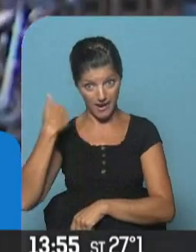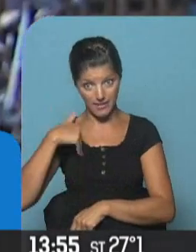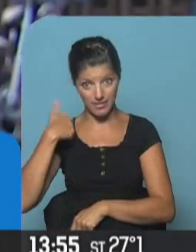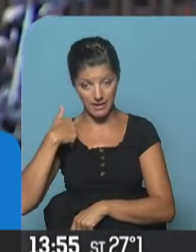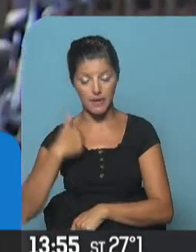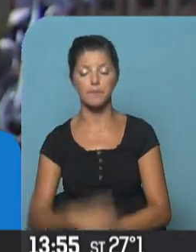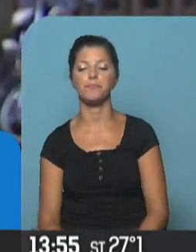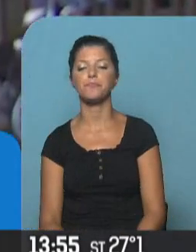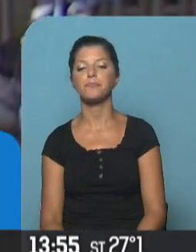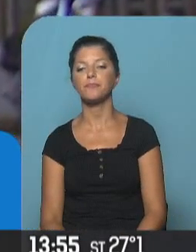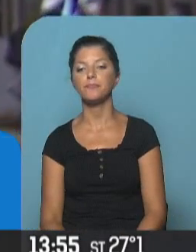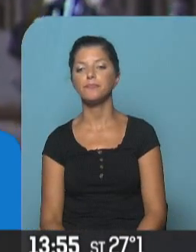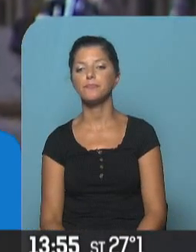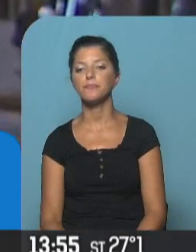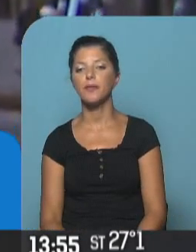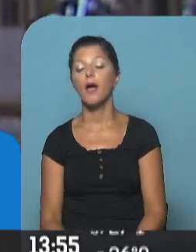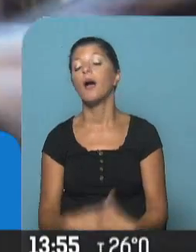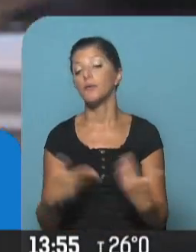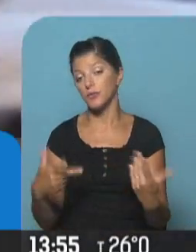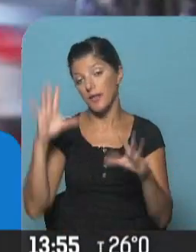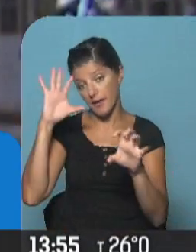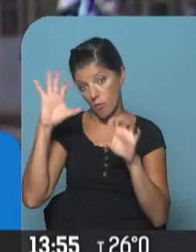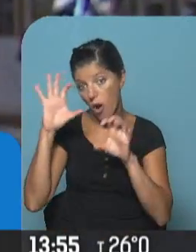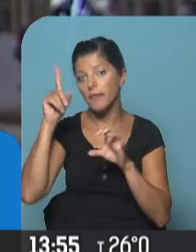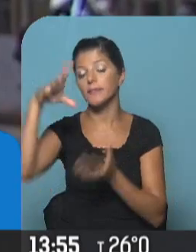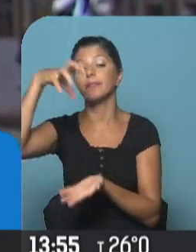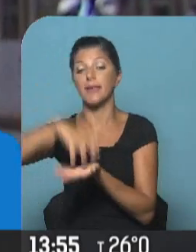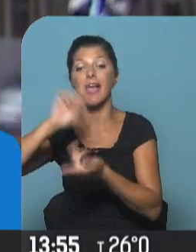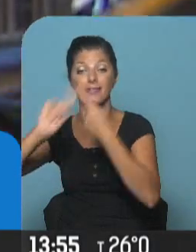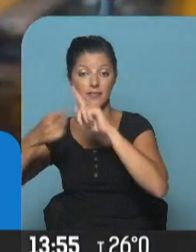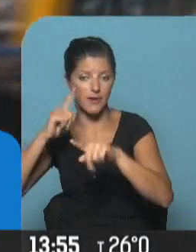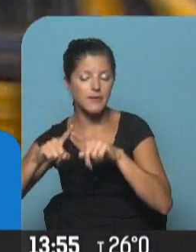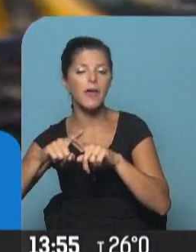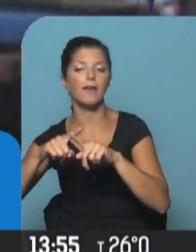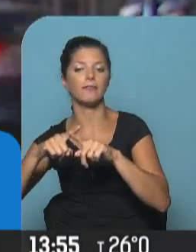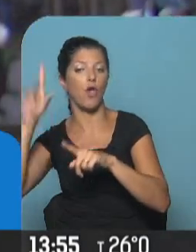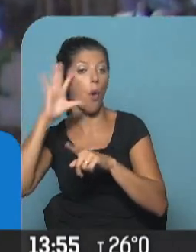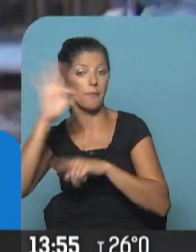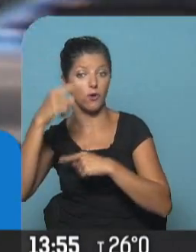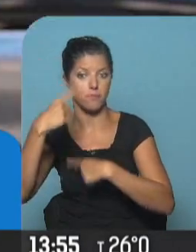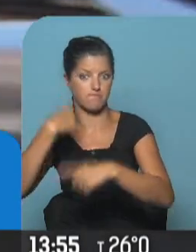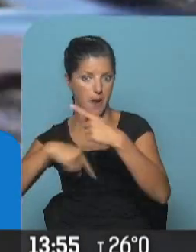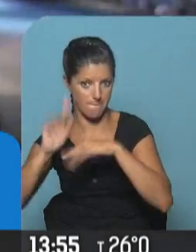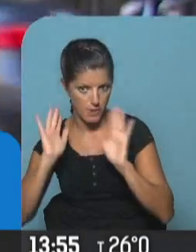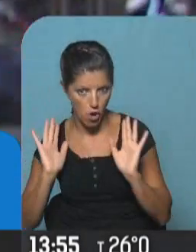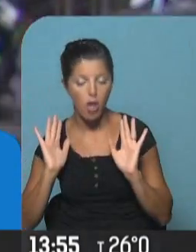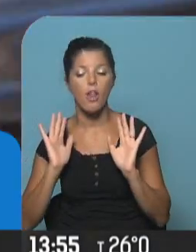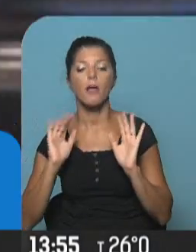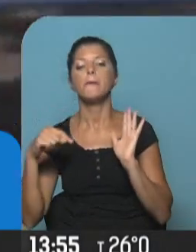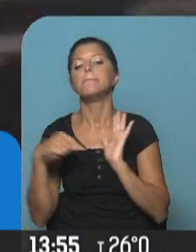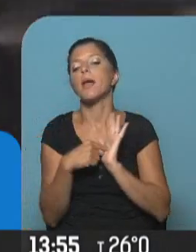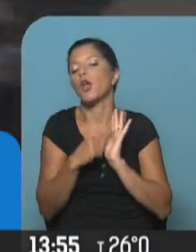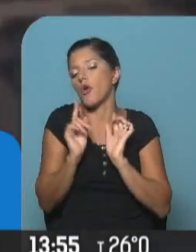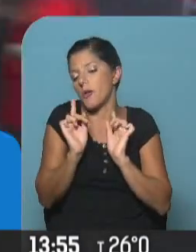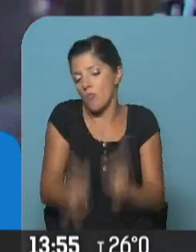bueno, recordamos entonces que ha habido un cambio en el eje de la discusión sobre este tema que se había planteado en las últimas horas. Igualmente el tema